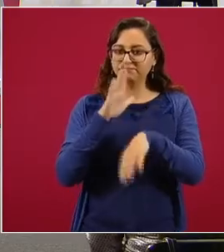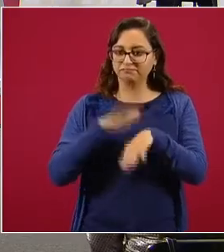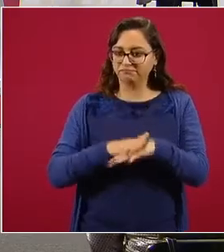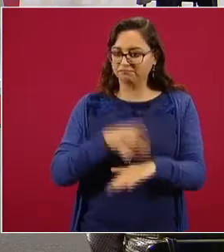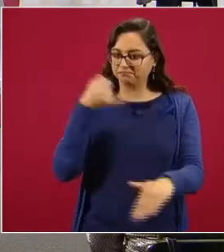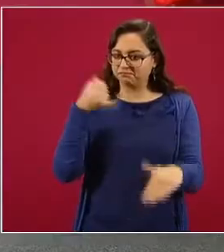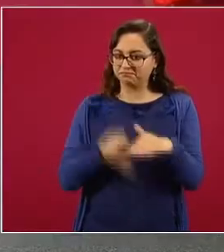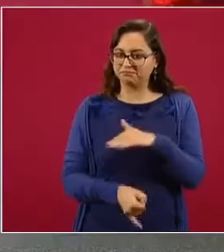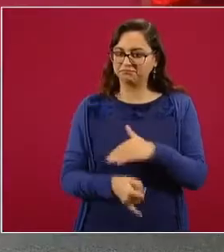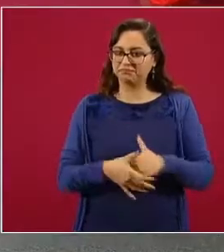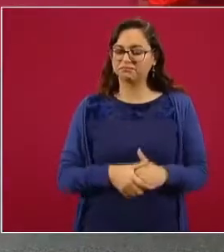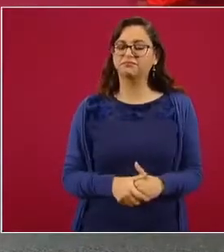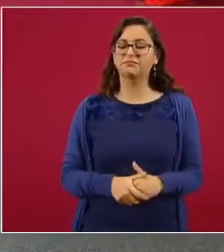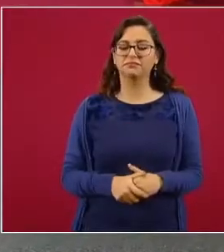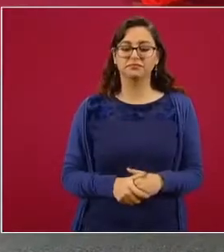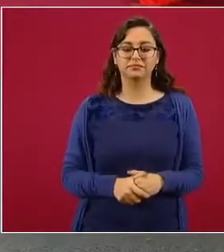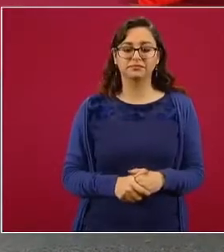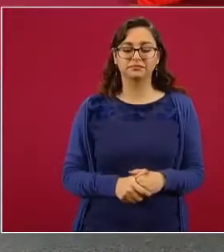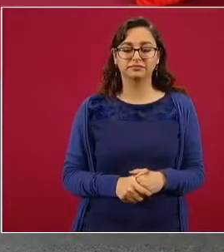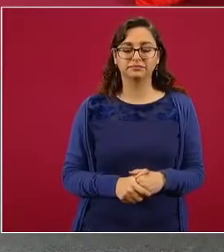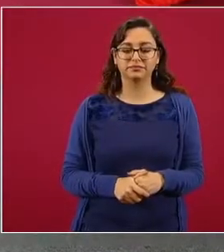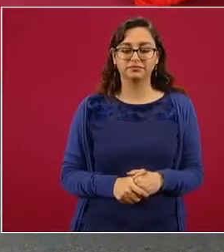Entonces, esto es lo que